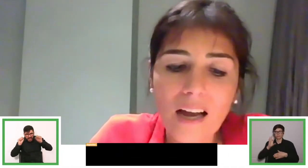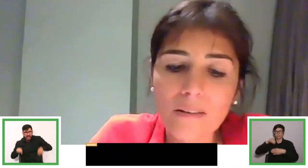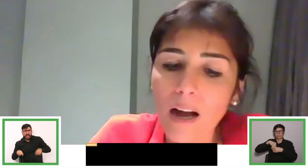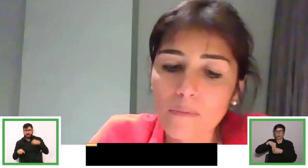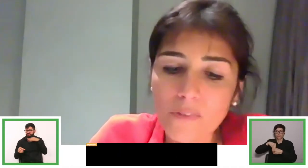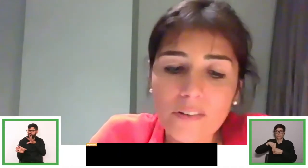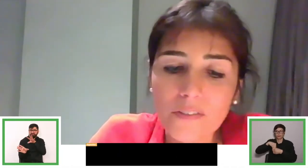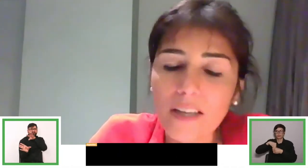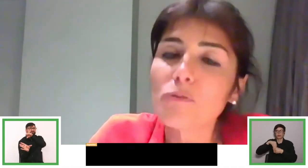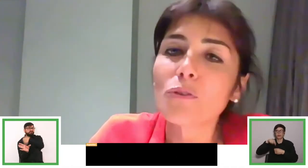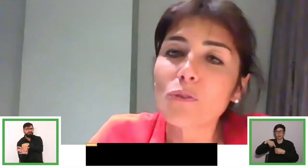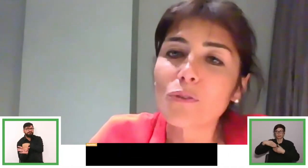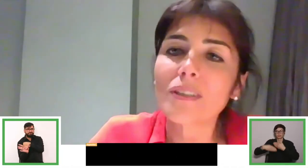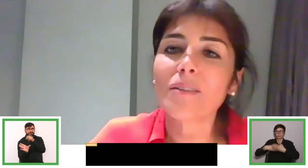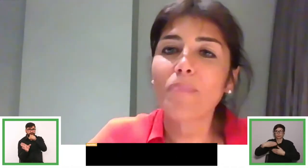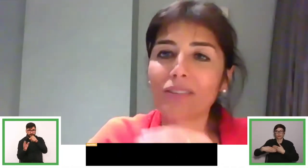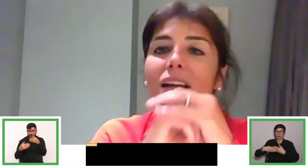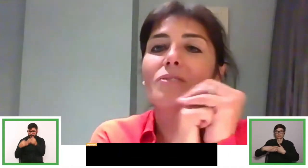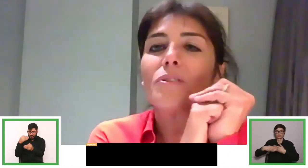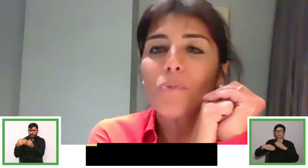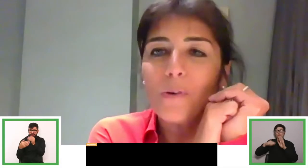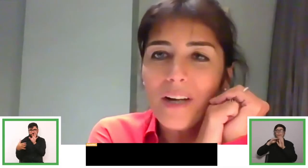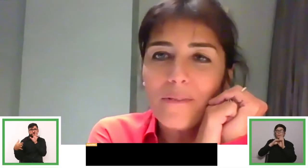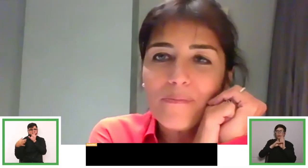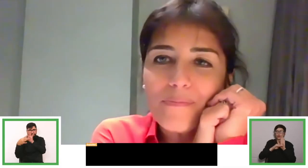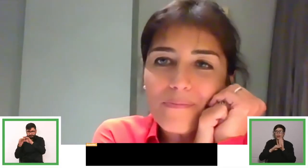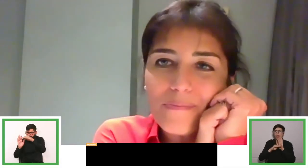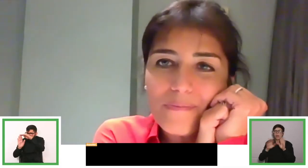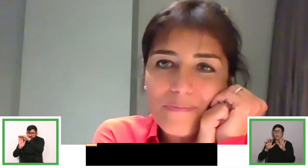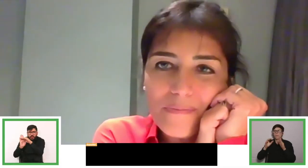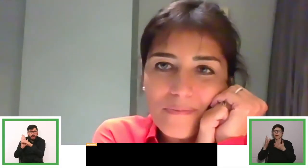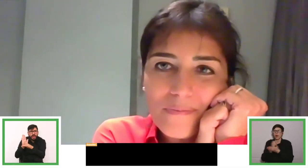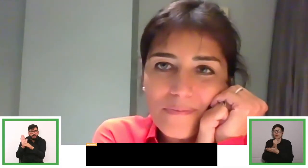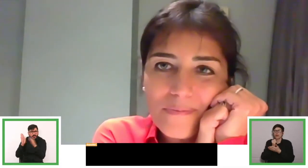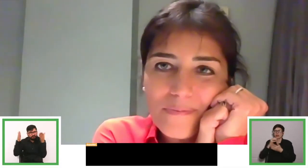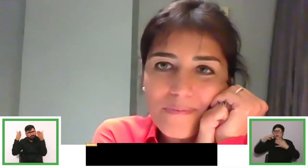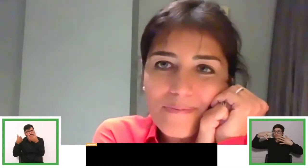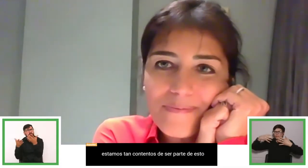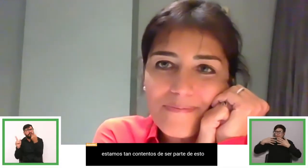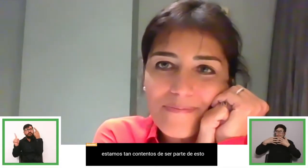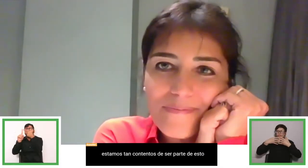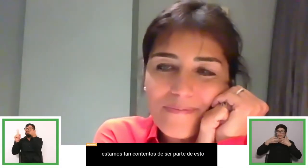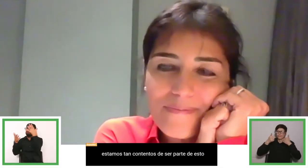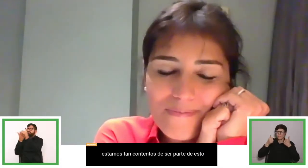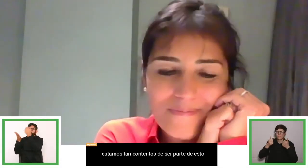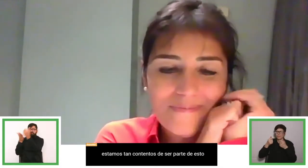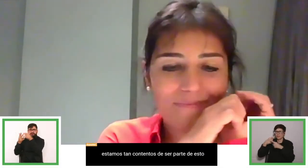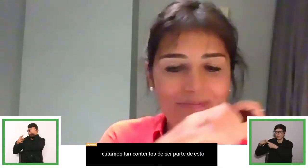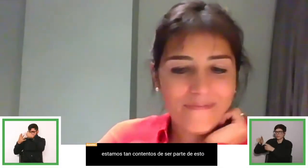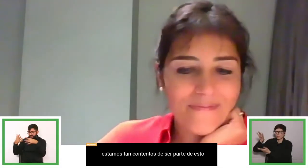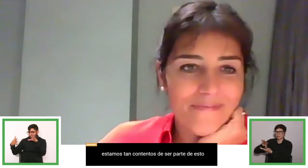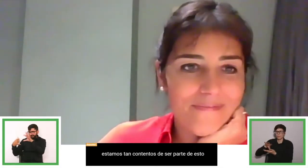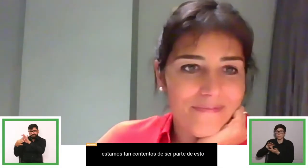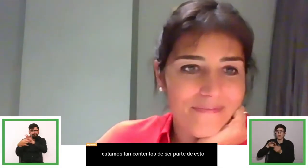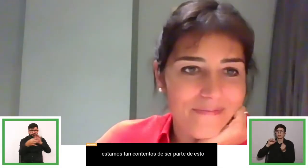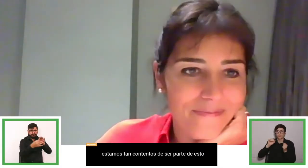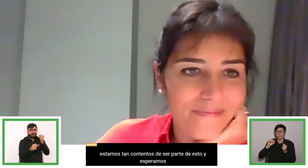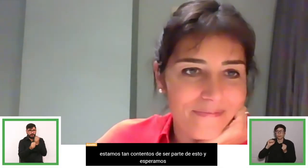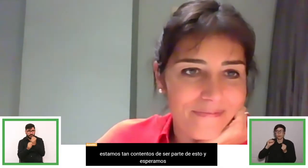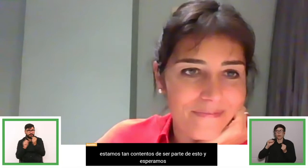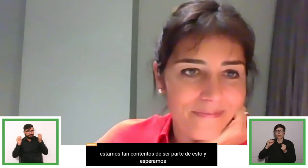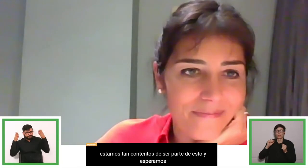programa y proceso de CALCE y esperamos que tenga el impacto deseado.